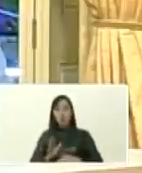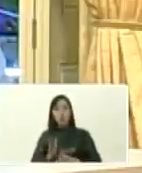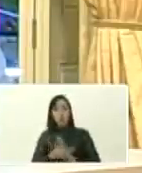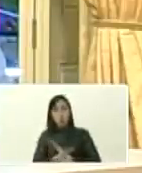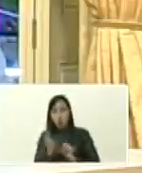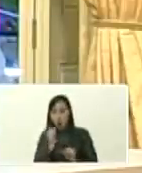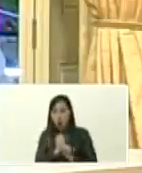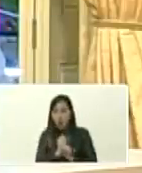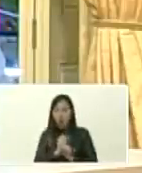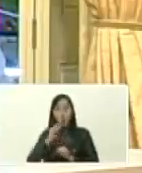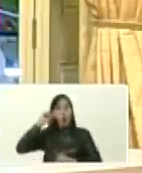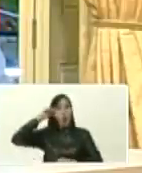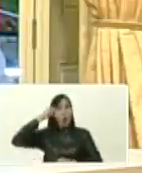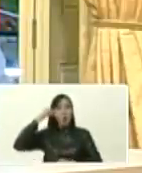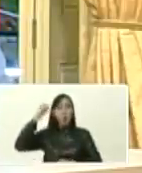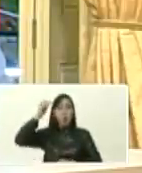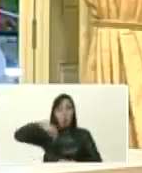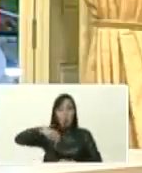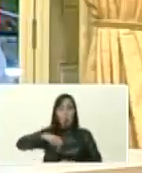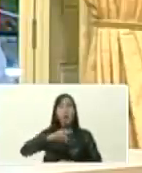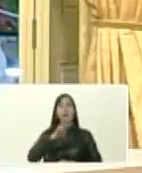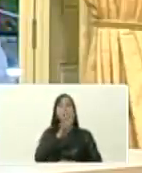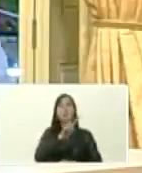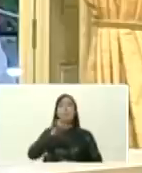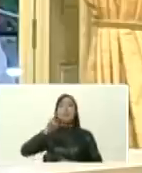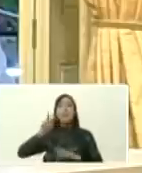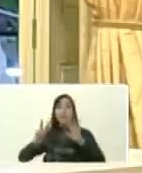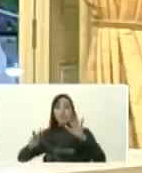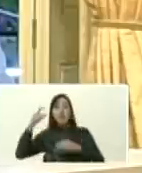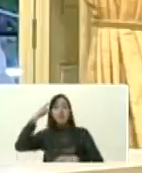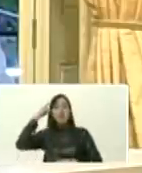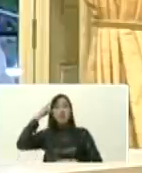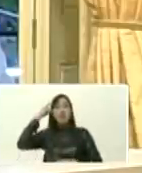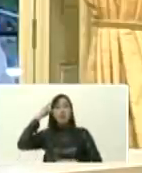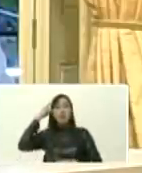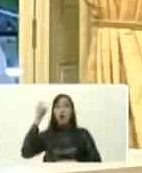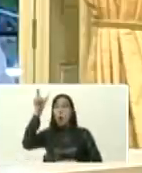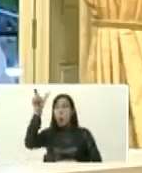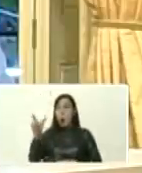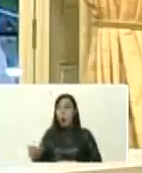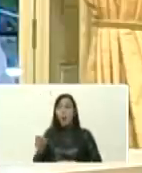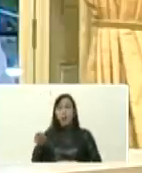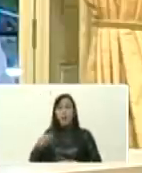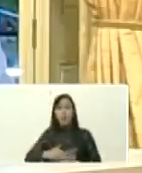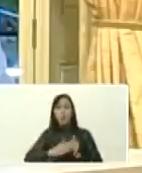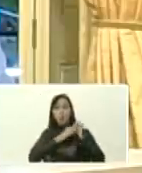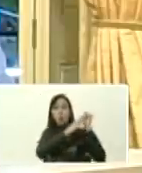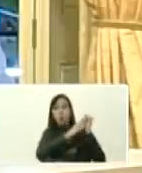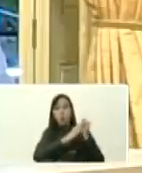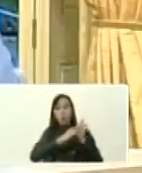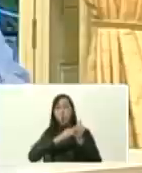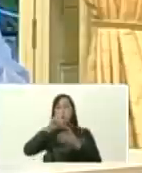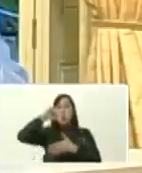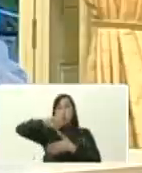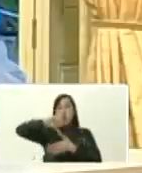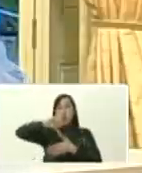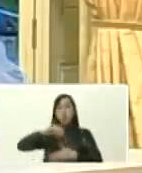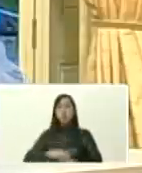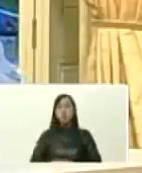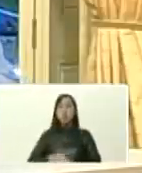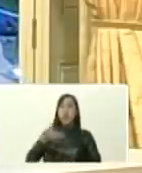sin recordar hoy 27 de octubre a un gigante de Sudamérica. Hace 11